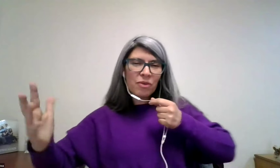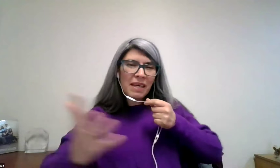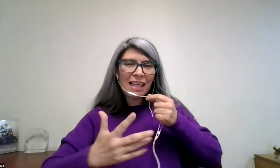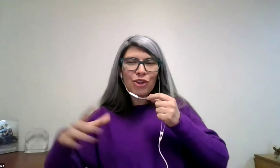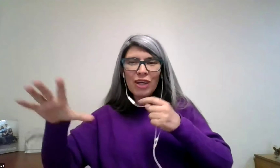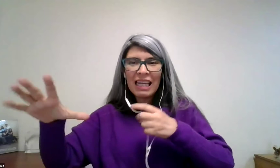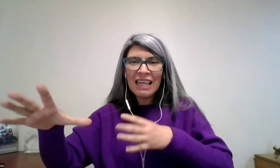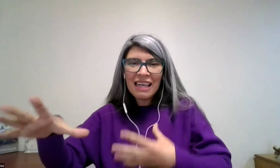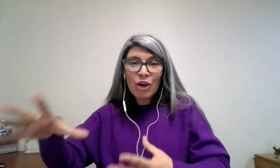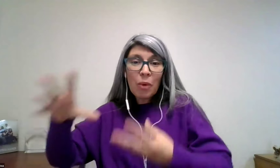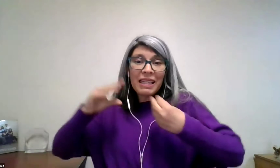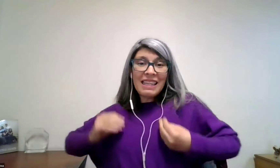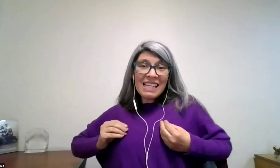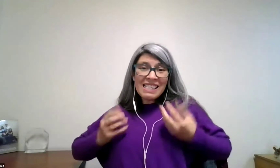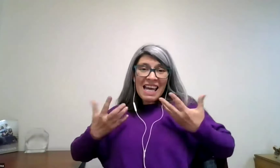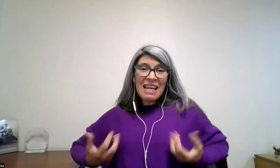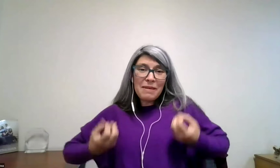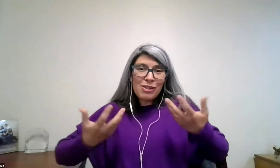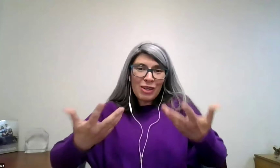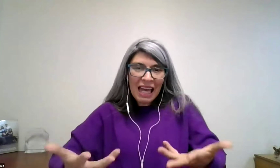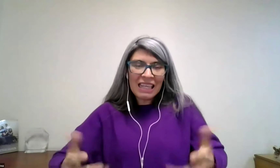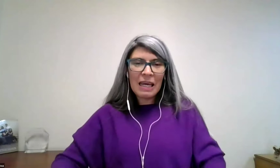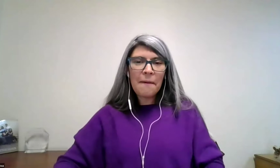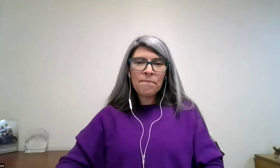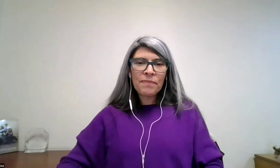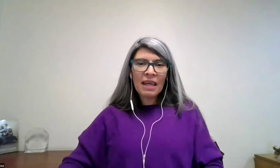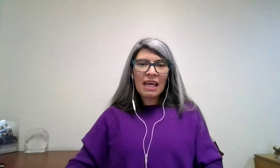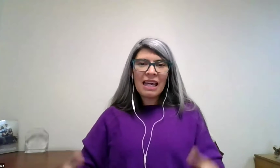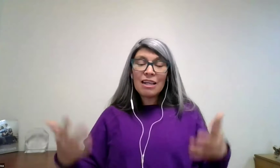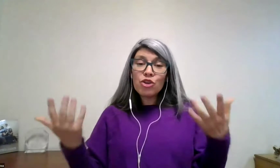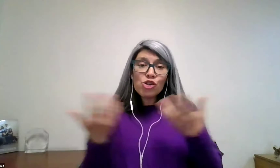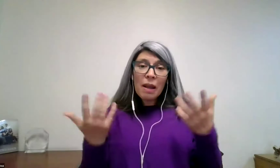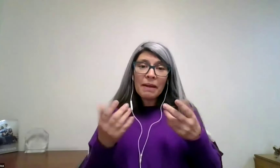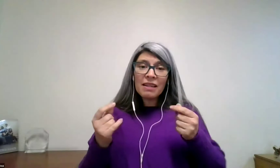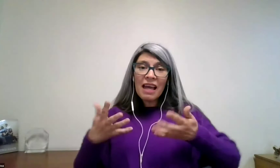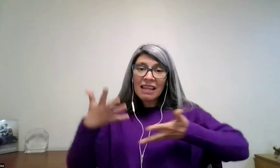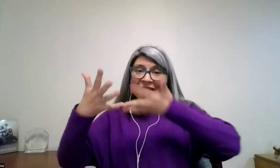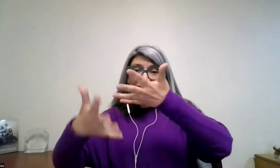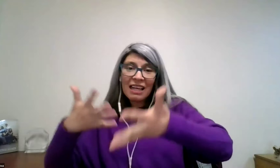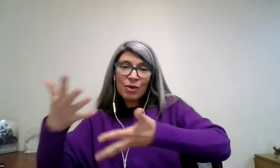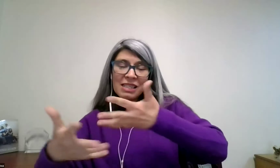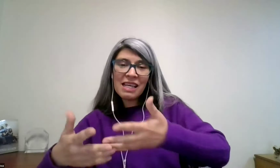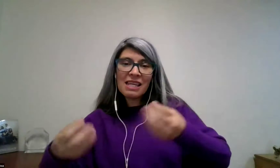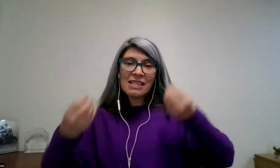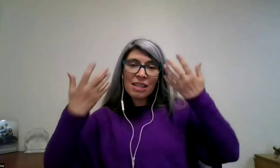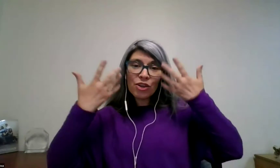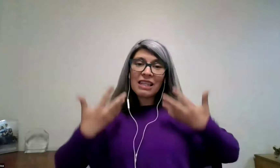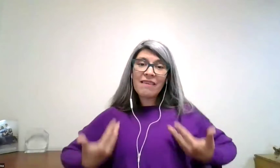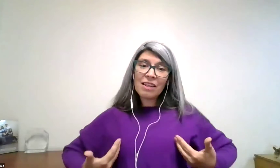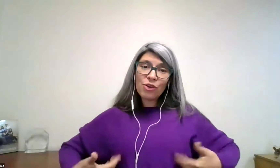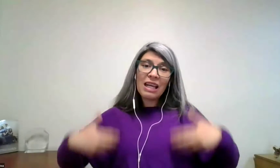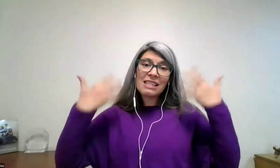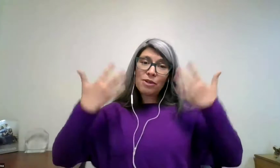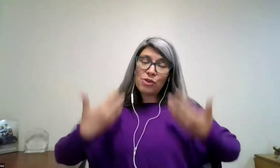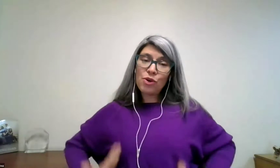del movimiento, el convertirse en el personaje en no solamente a través de la lengua de señas, sino que a